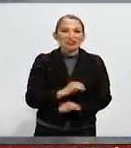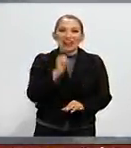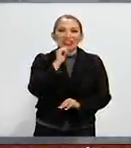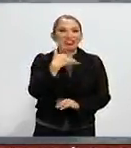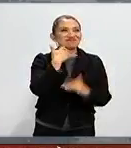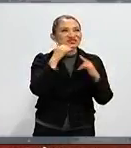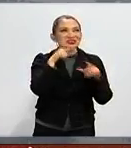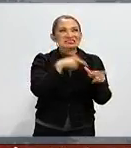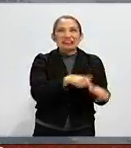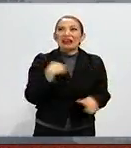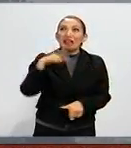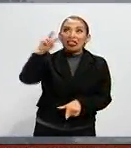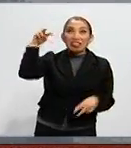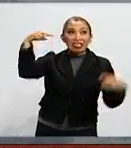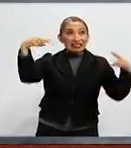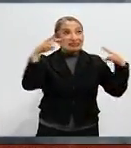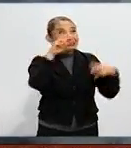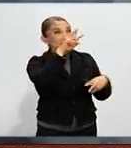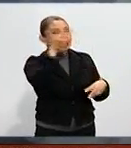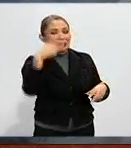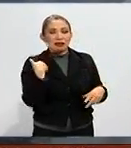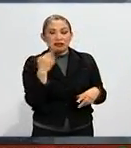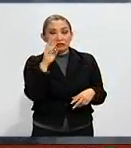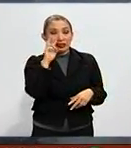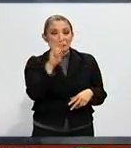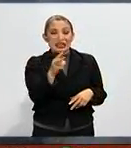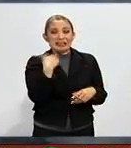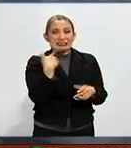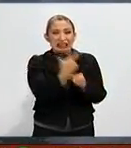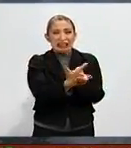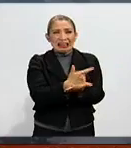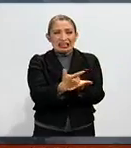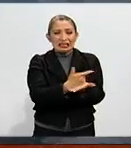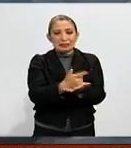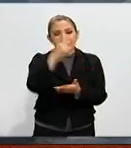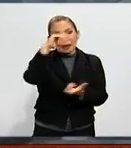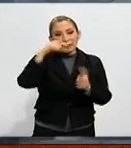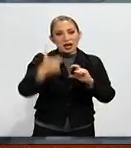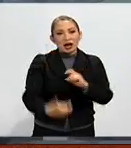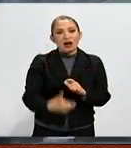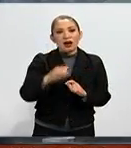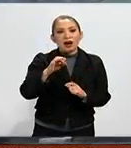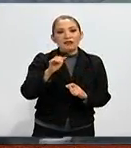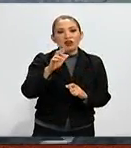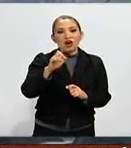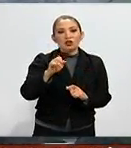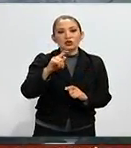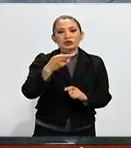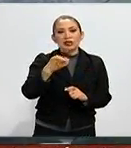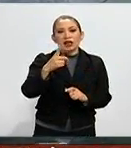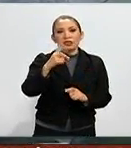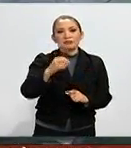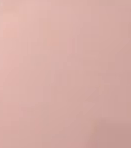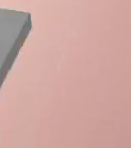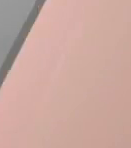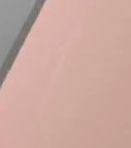desde cualquier punto de la Ciudad de México, luce de color gris. Para México al Día, Flor